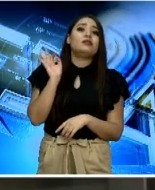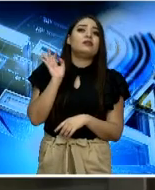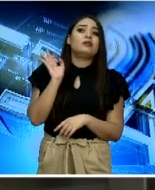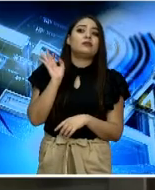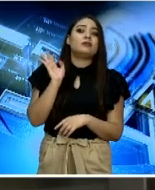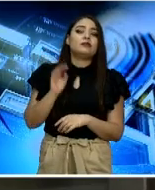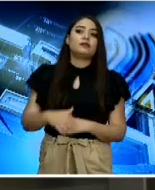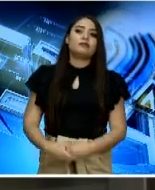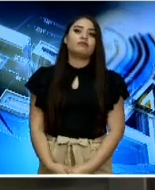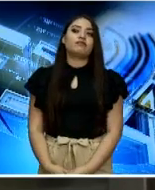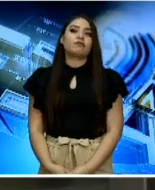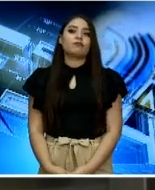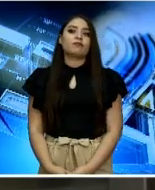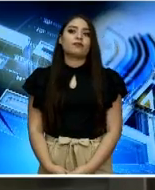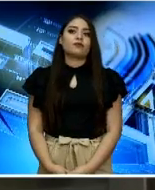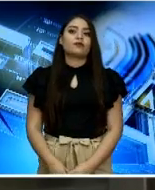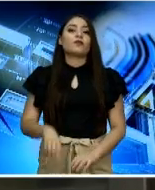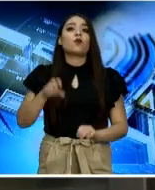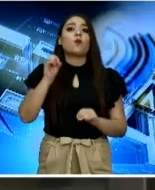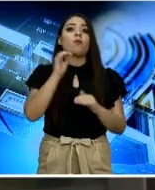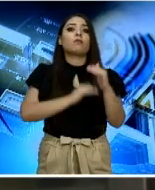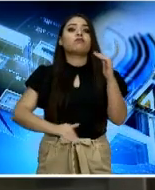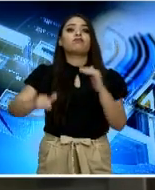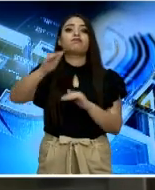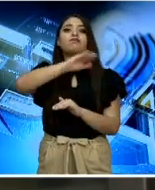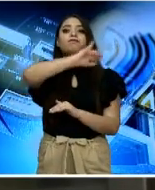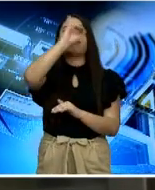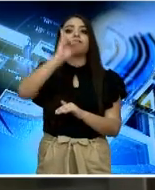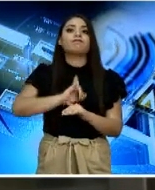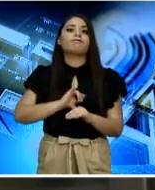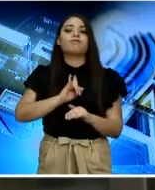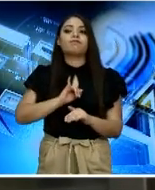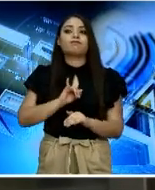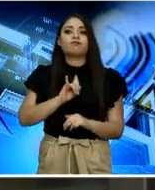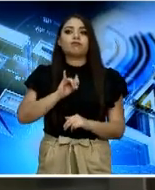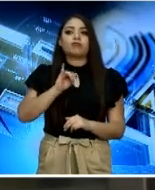o una autoridad de esa naturaleza pueda